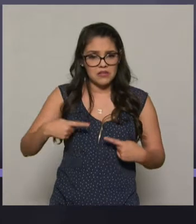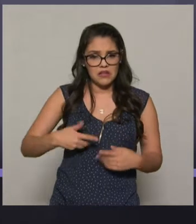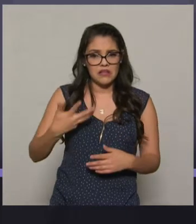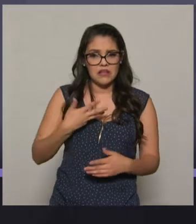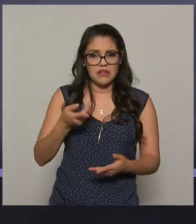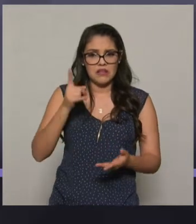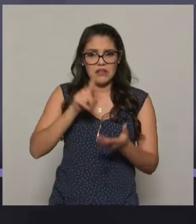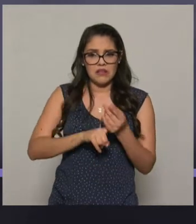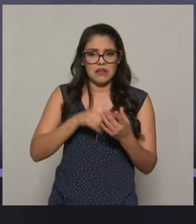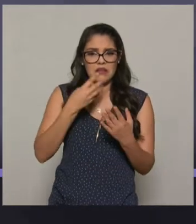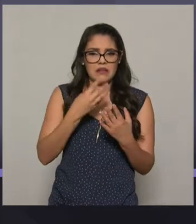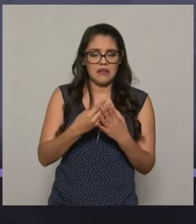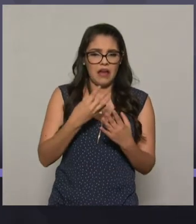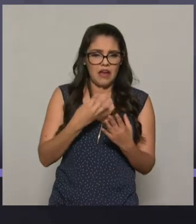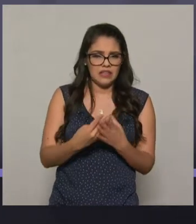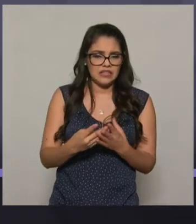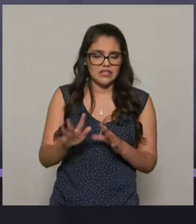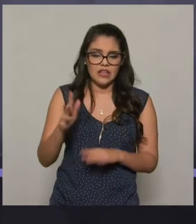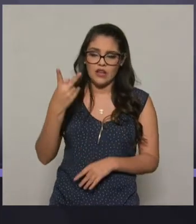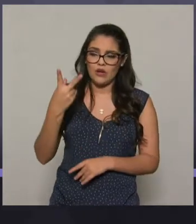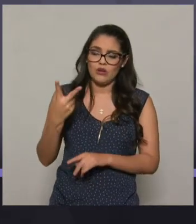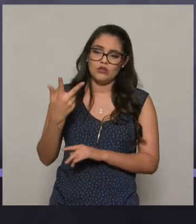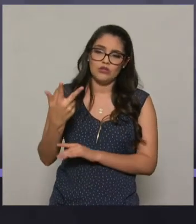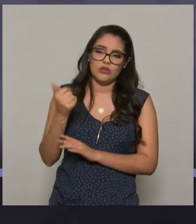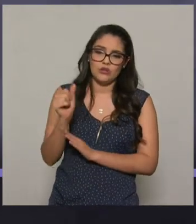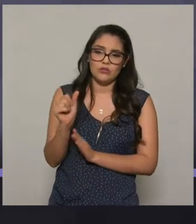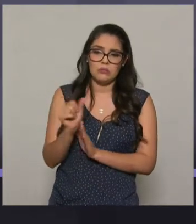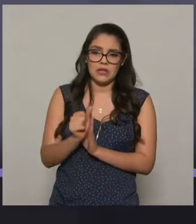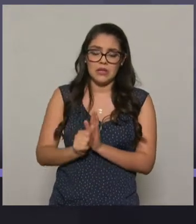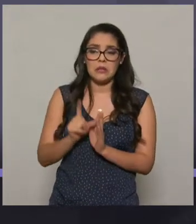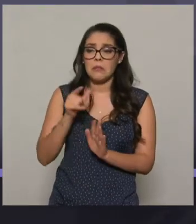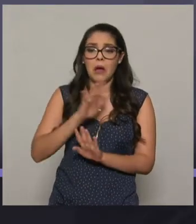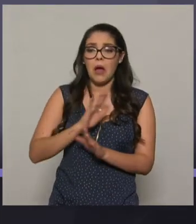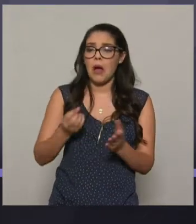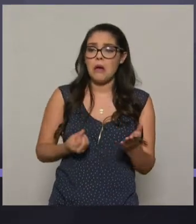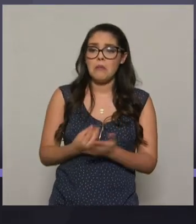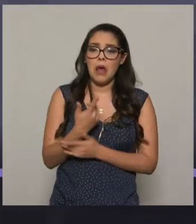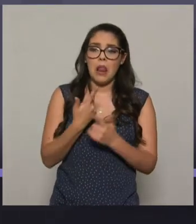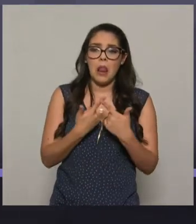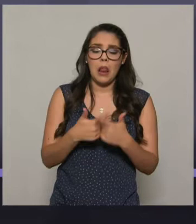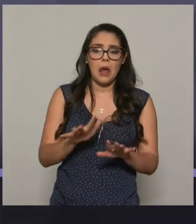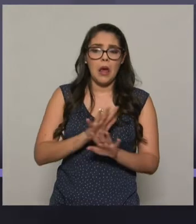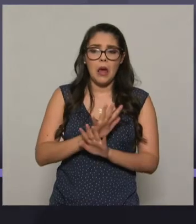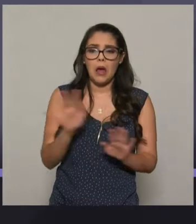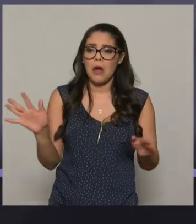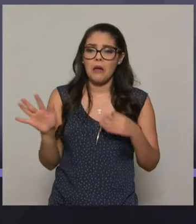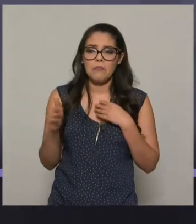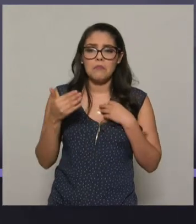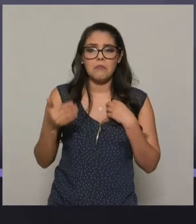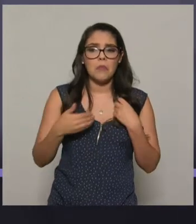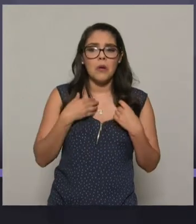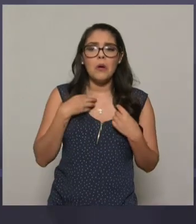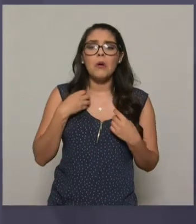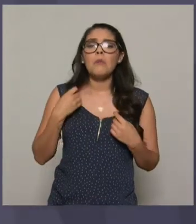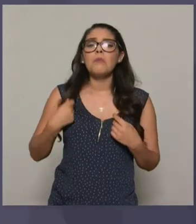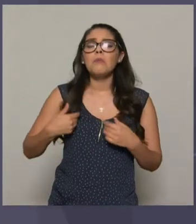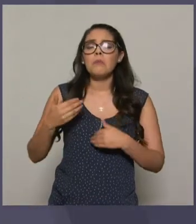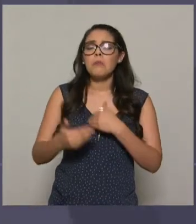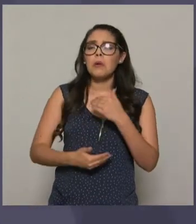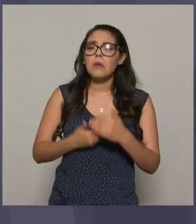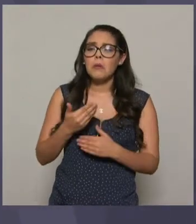en la cárcel aproximadamente 8 meses y salió ya. Está libre, siguiendo su proceso penal, finalmente